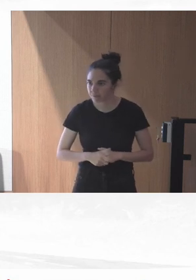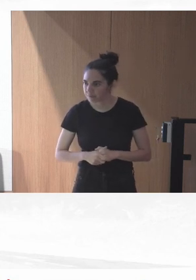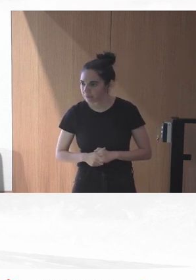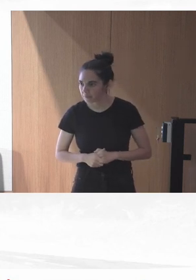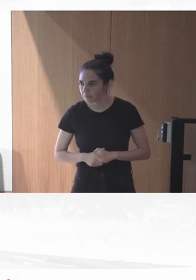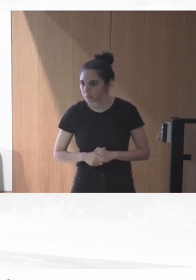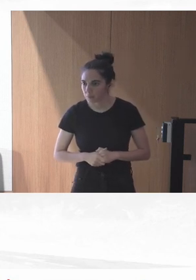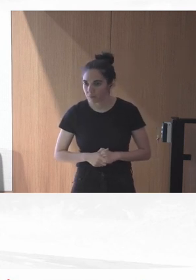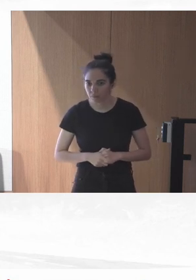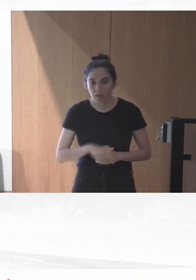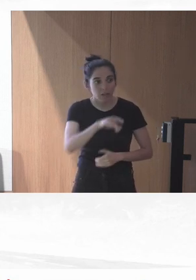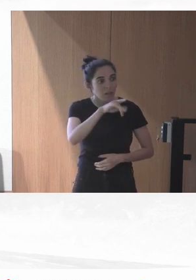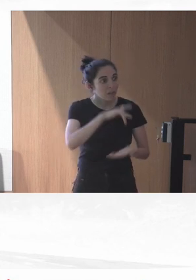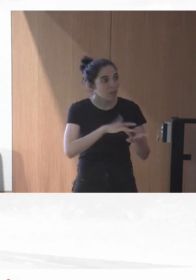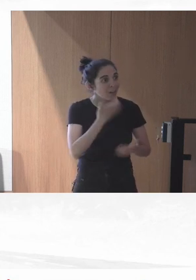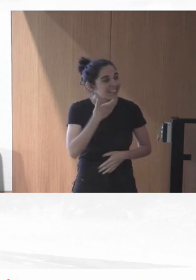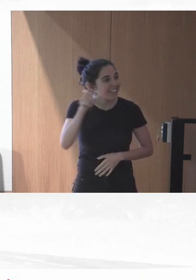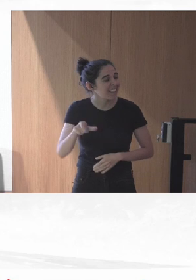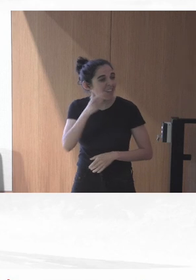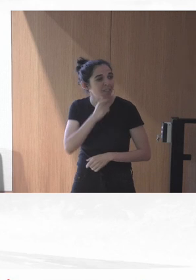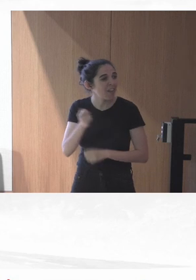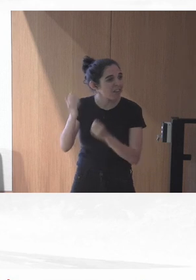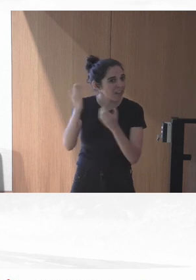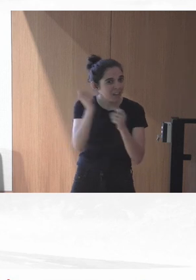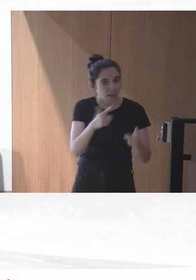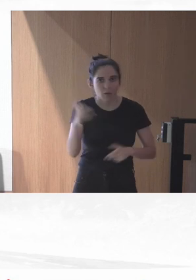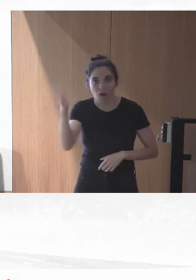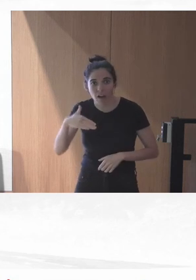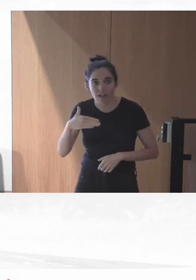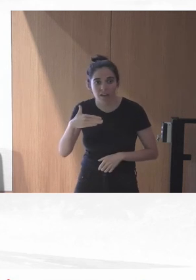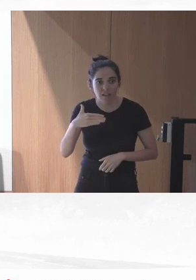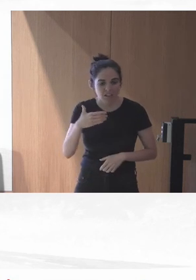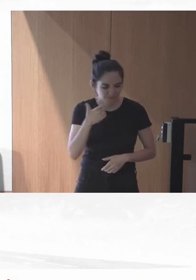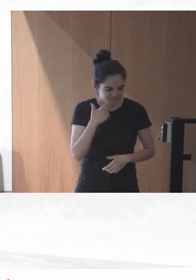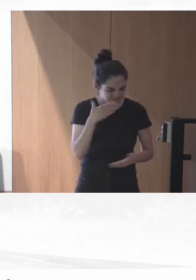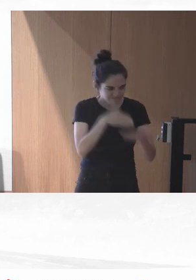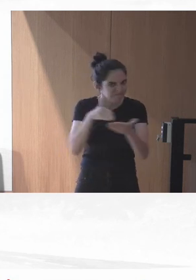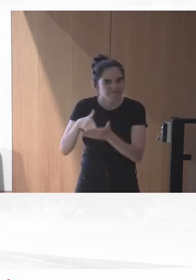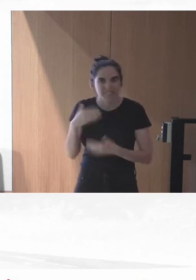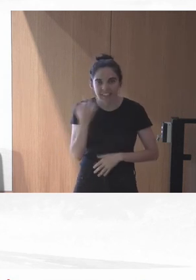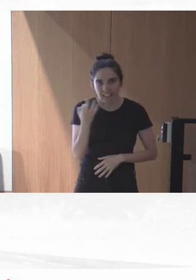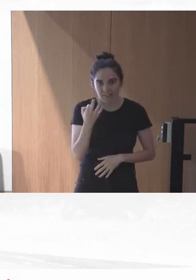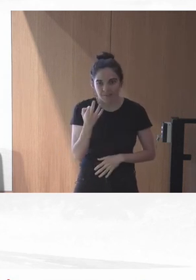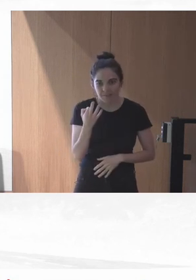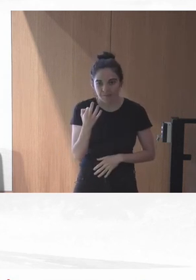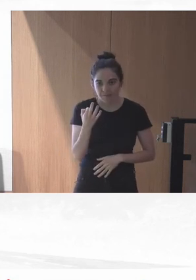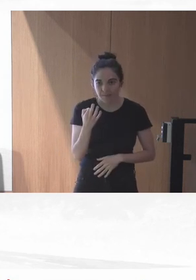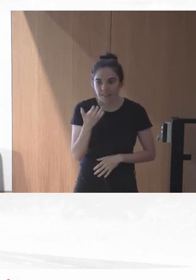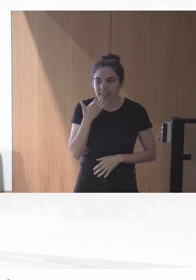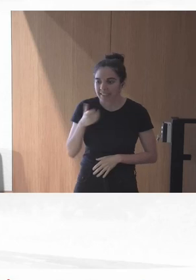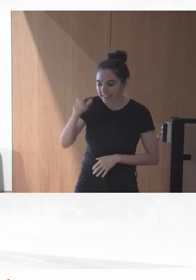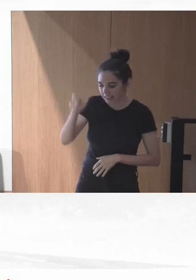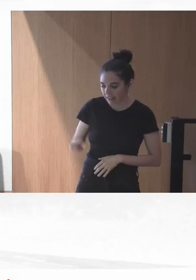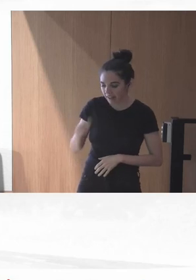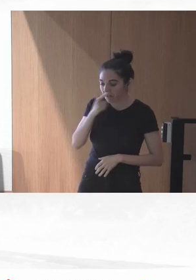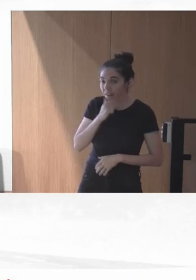La mejor experiencia cuando no has tenido facilitador, ¿qué cosas no te estaban funcionando? Que cuando no tenías facilitador y